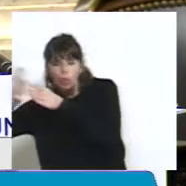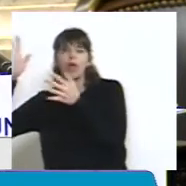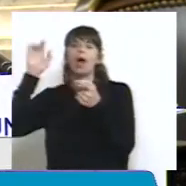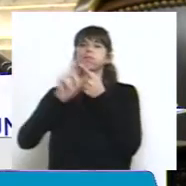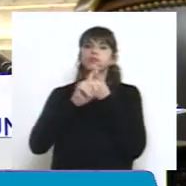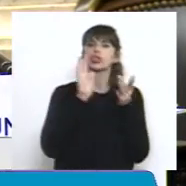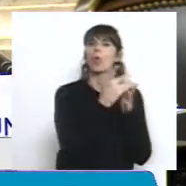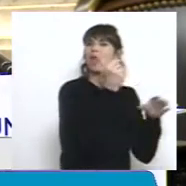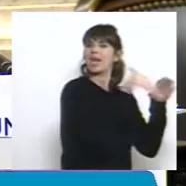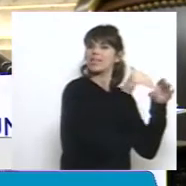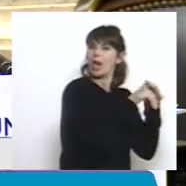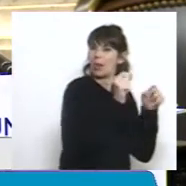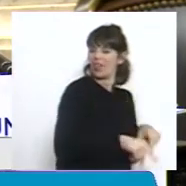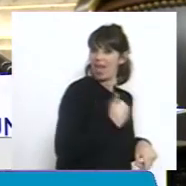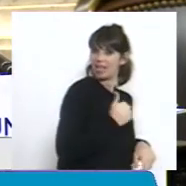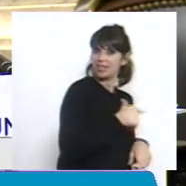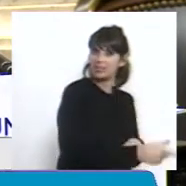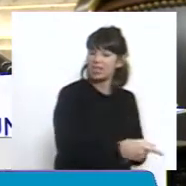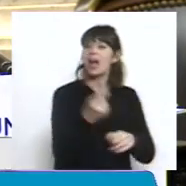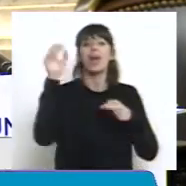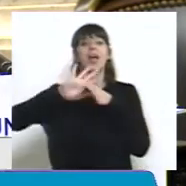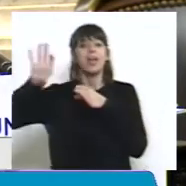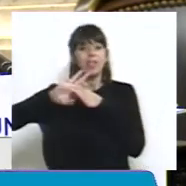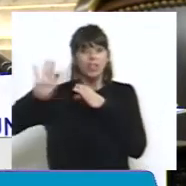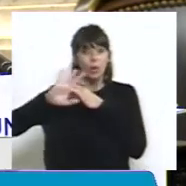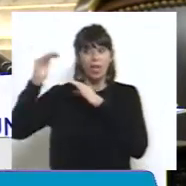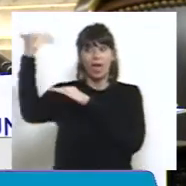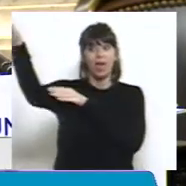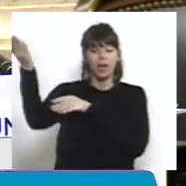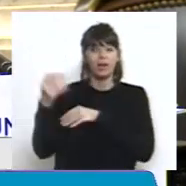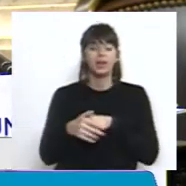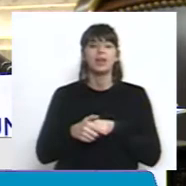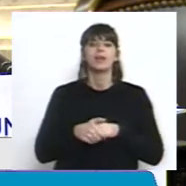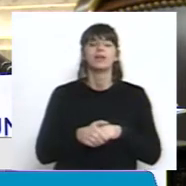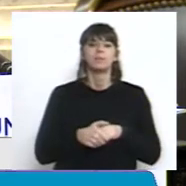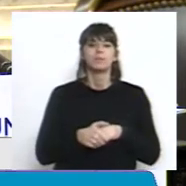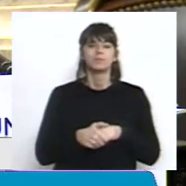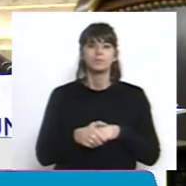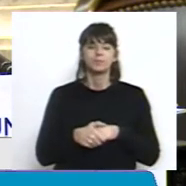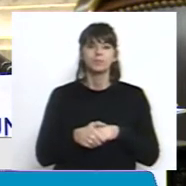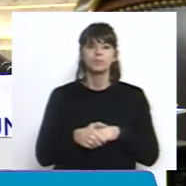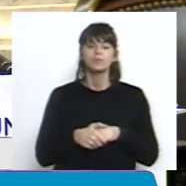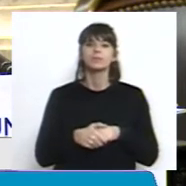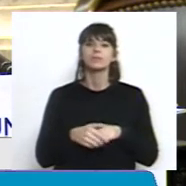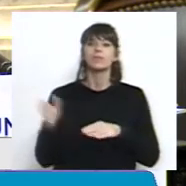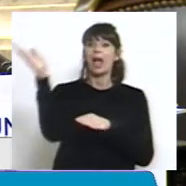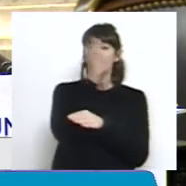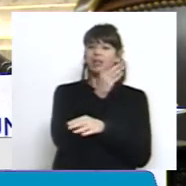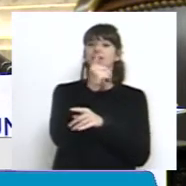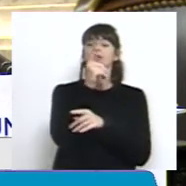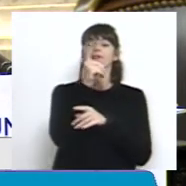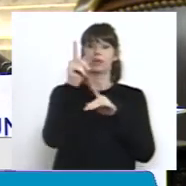otro lado, la deuda del sector público nacional pasó de representar el 104